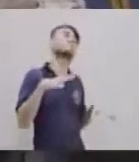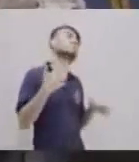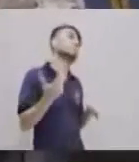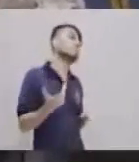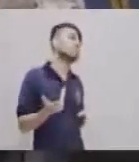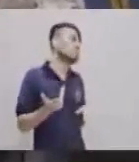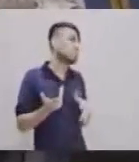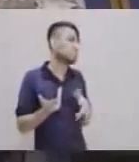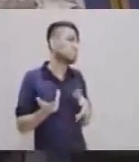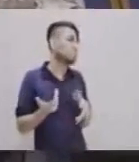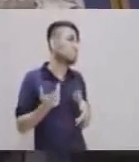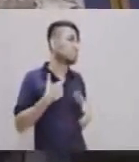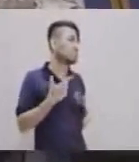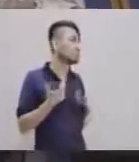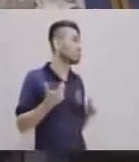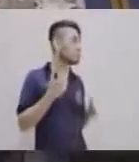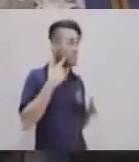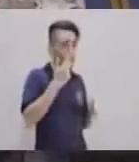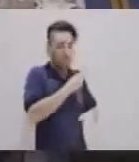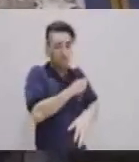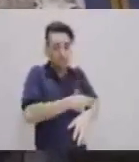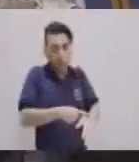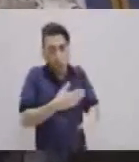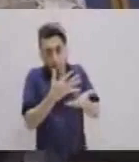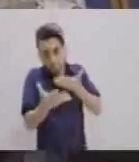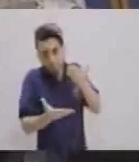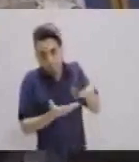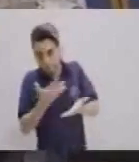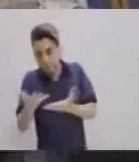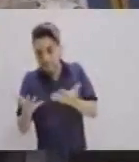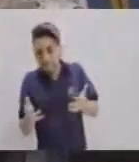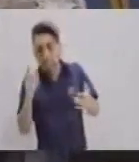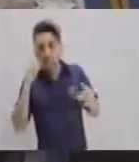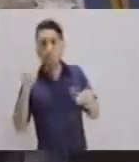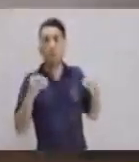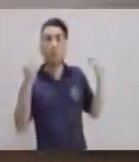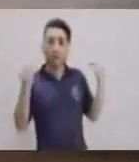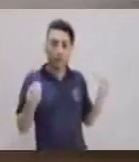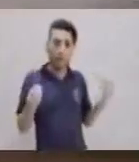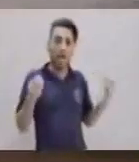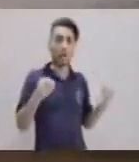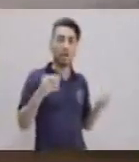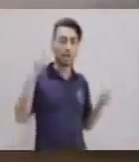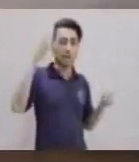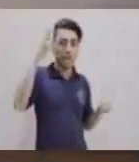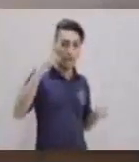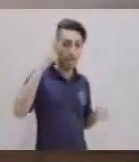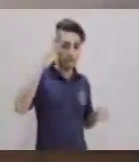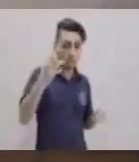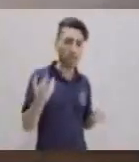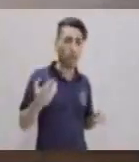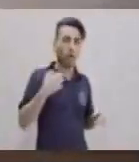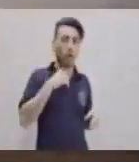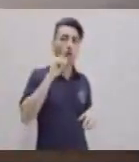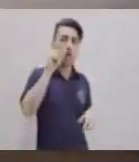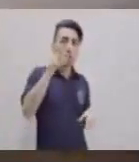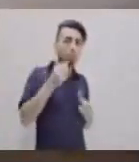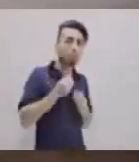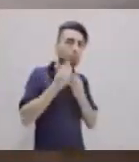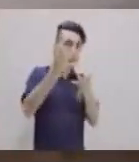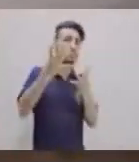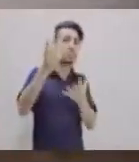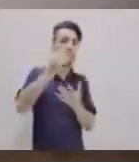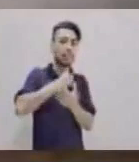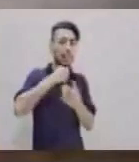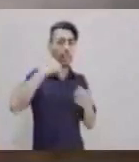realidad, pues simplemente se va colocando una historia que te pasó, se va tocando algún tipo de mensaje que tú